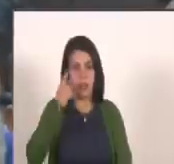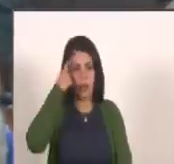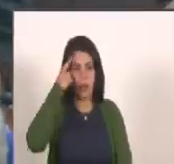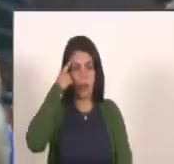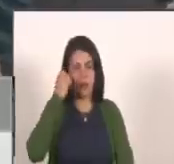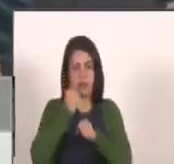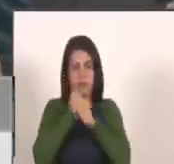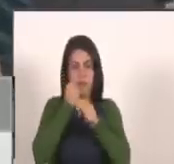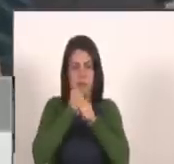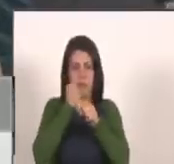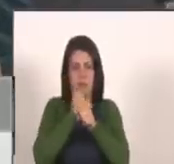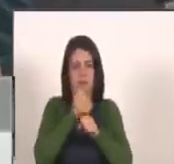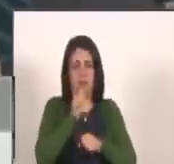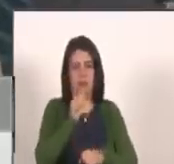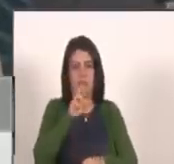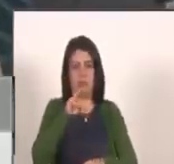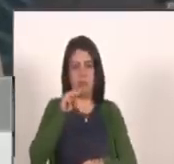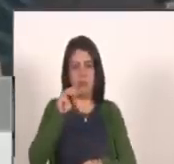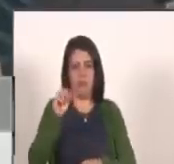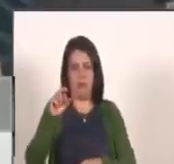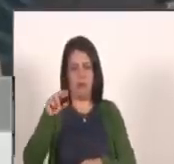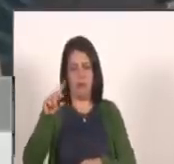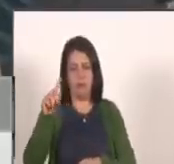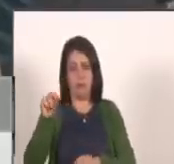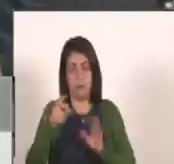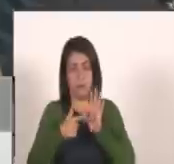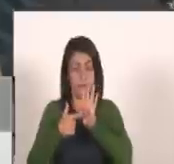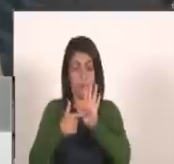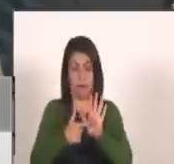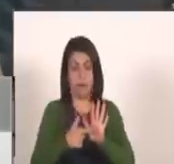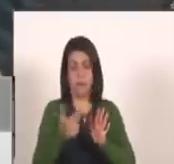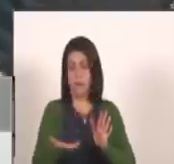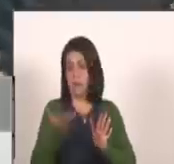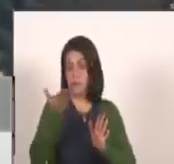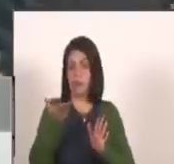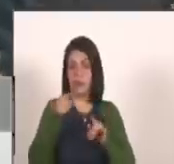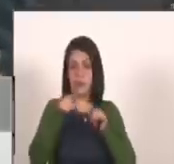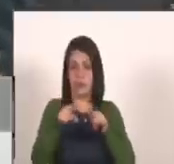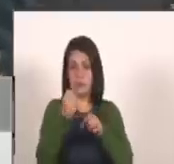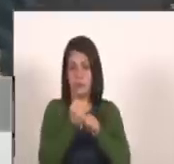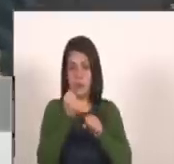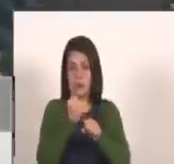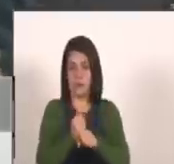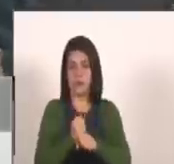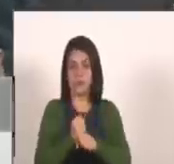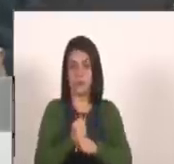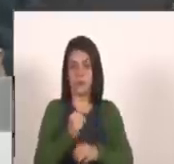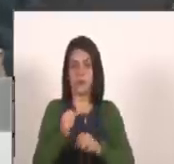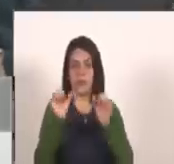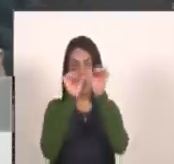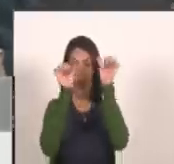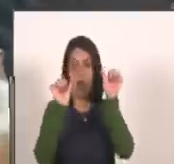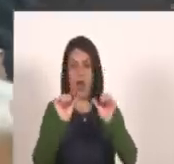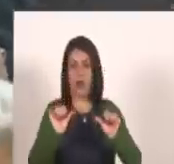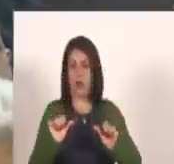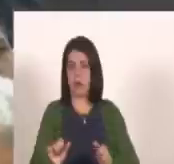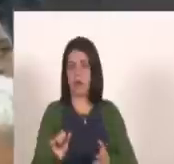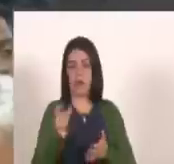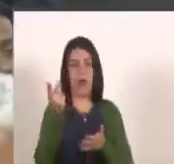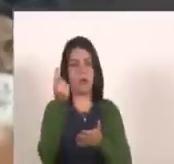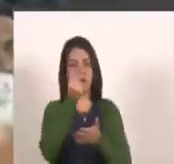reconoció el trabajo de Armando Reverón. Eso da cuenta pues de la majestuosidad de su trabajo, de su obra como artista